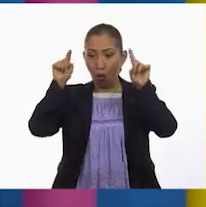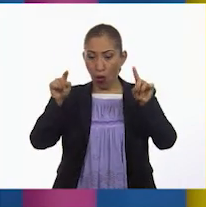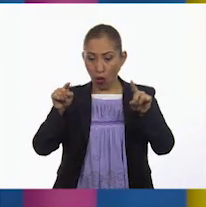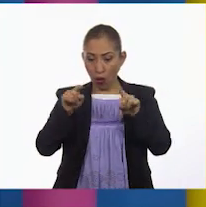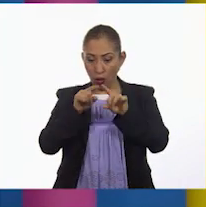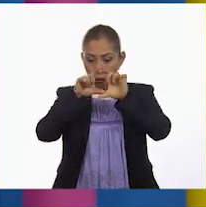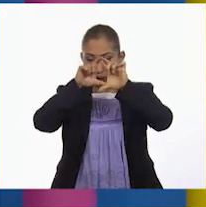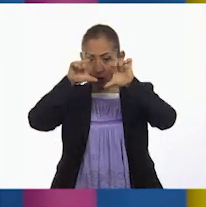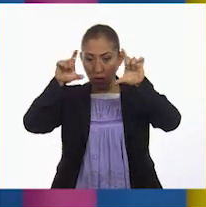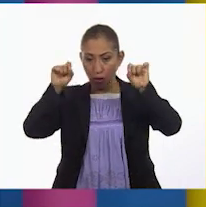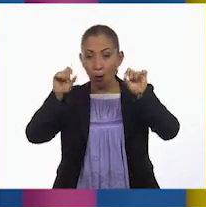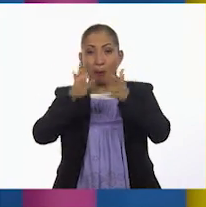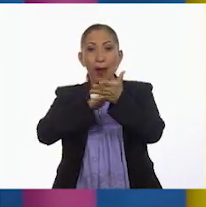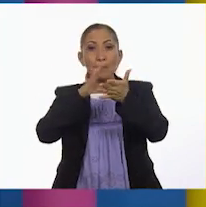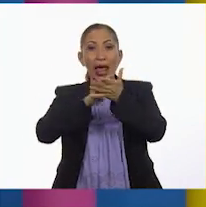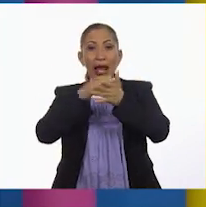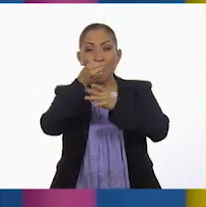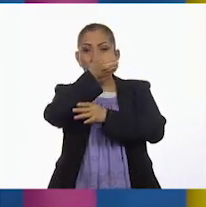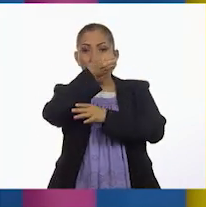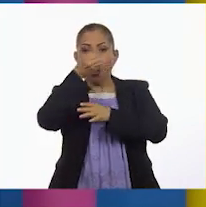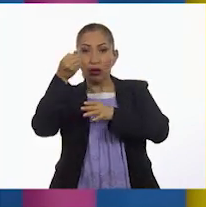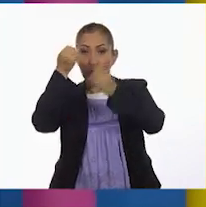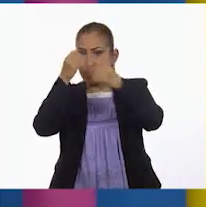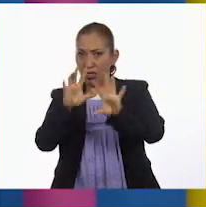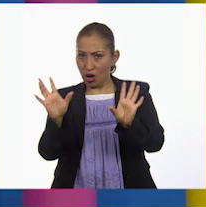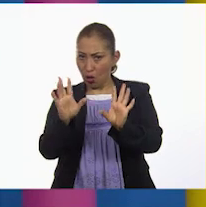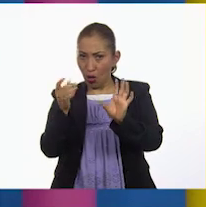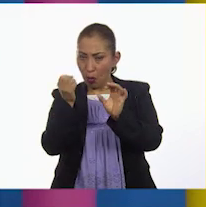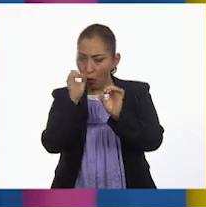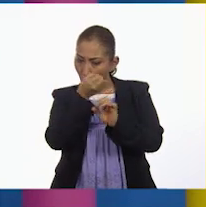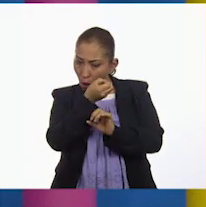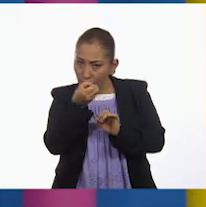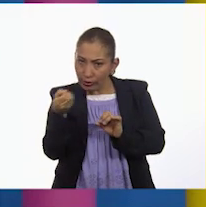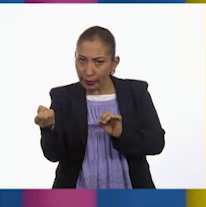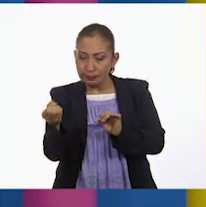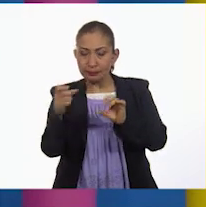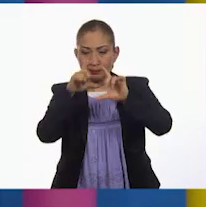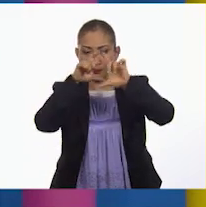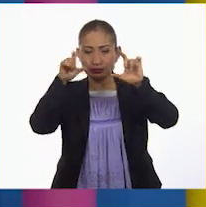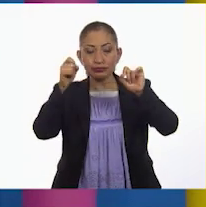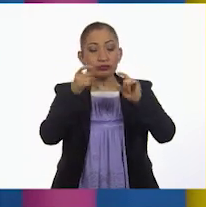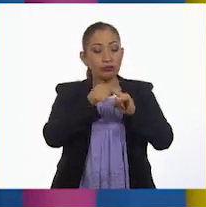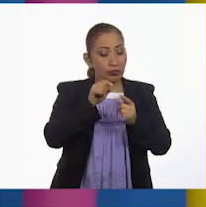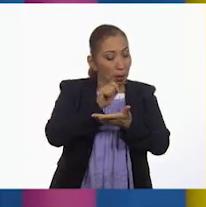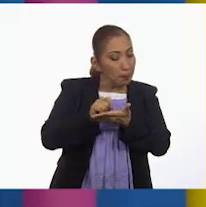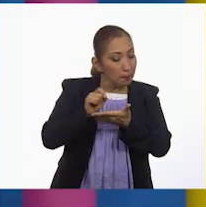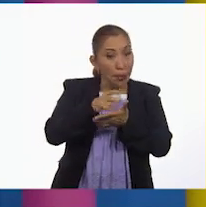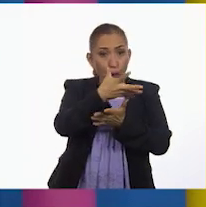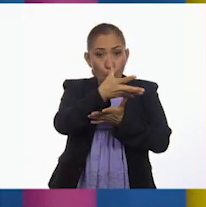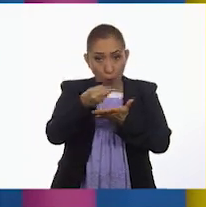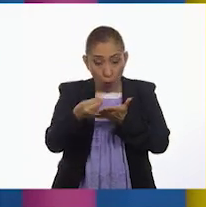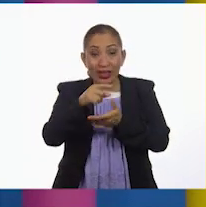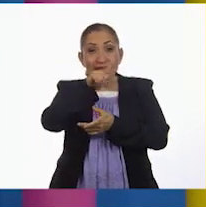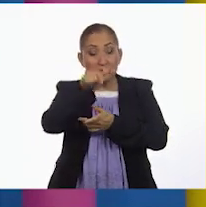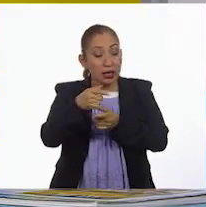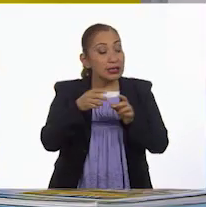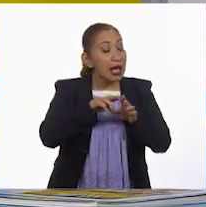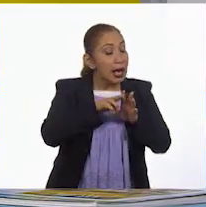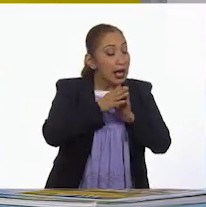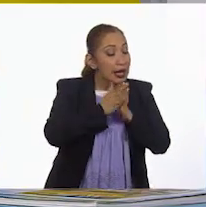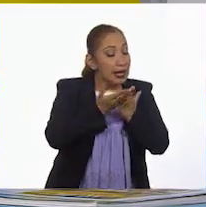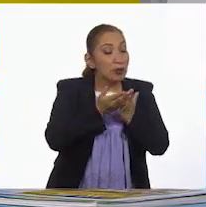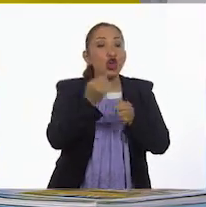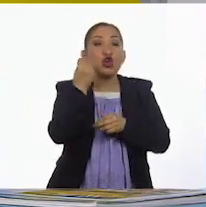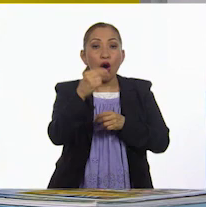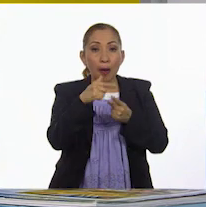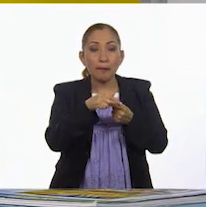hojas organizadas que después no perdamos y anotar de dónde lo saqué. ¿Cierto? Bien, María,